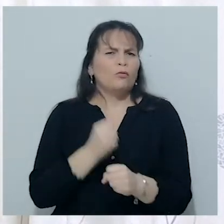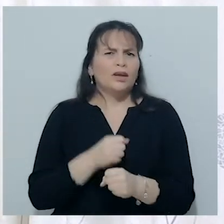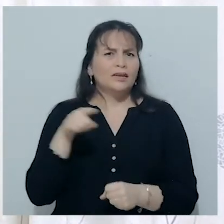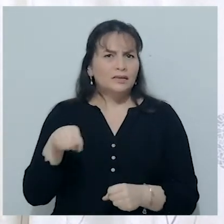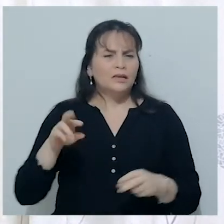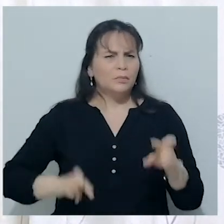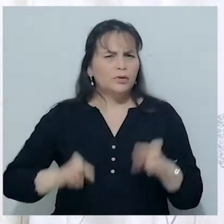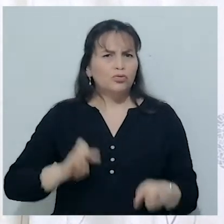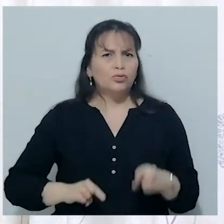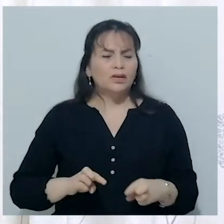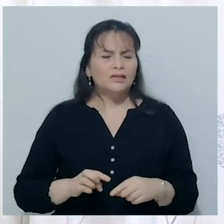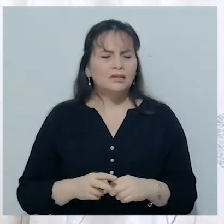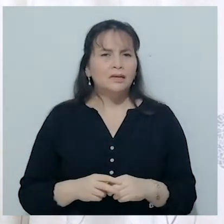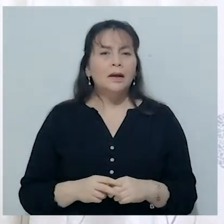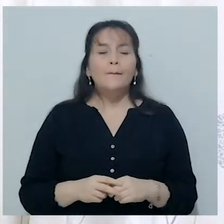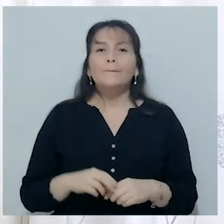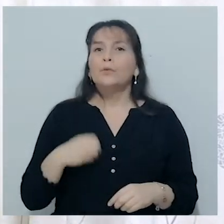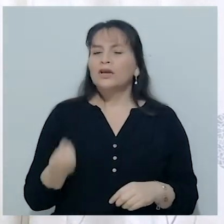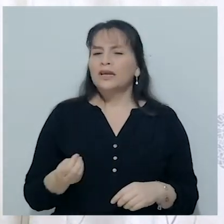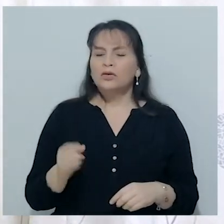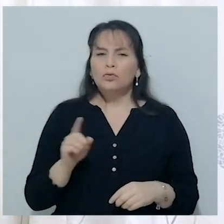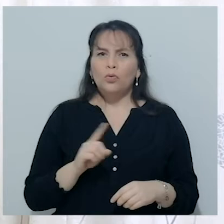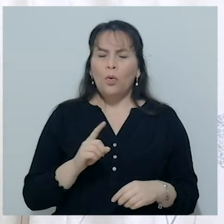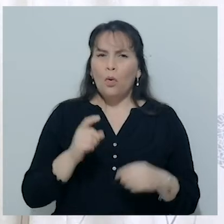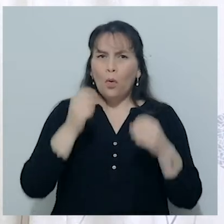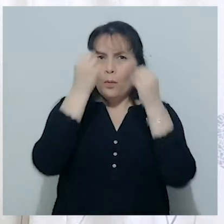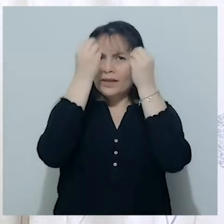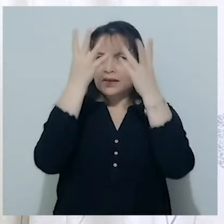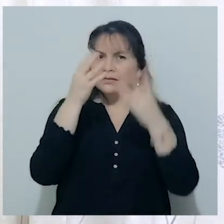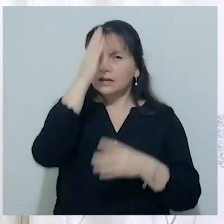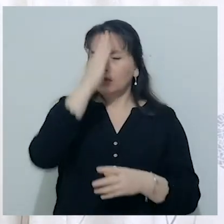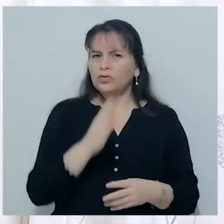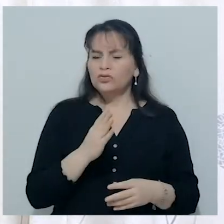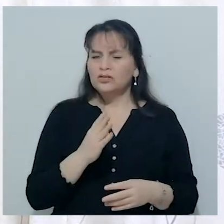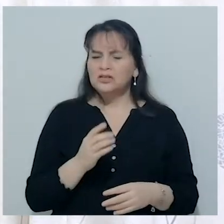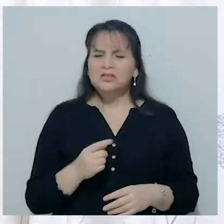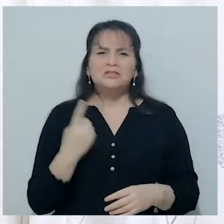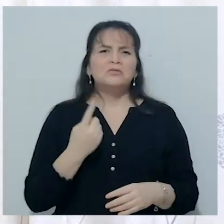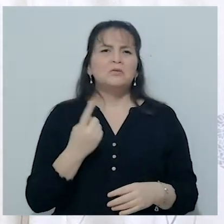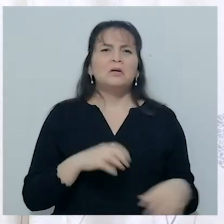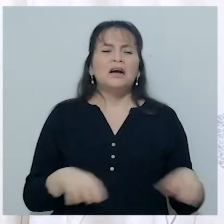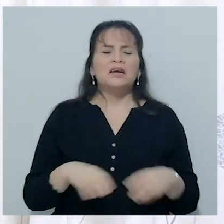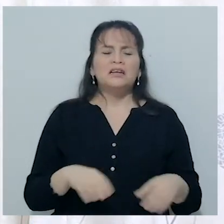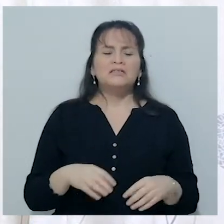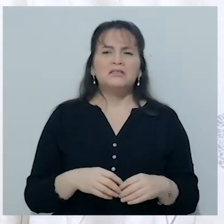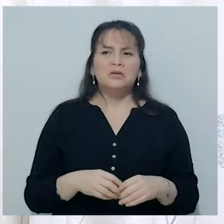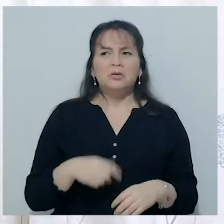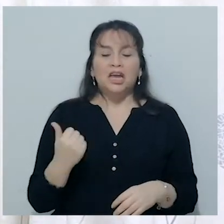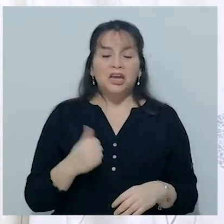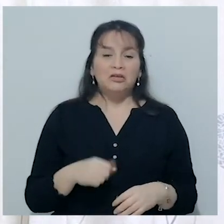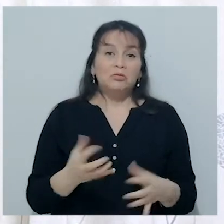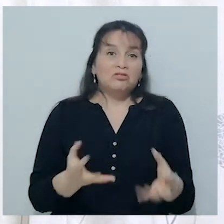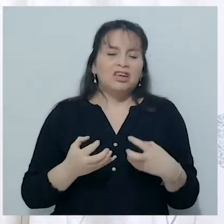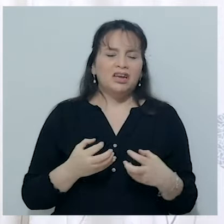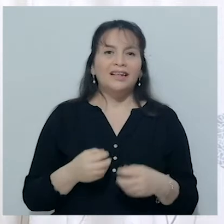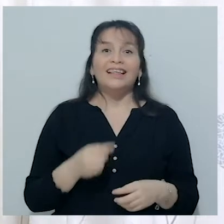confiar en esta gente orgullosa porque actuarán sin pensar. Porque en vez de obedecer a Dios, solo harán lo que les venga en